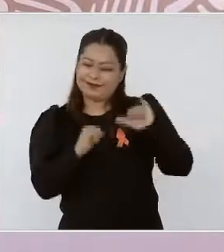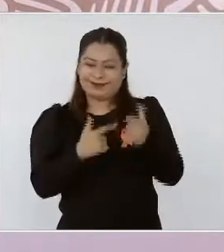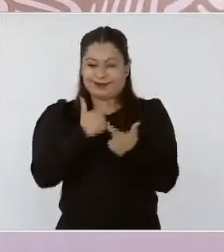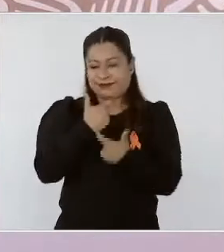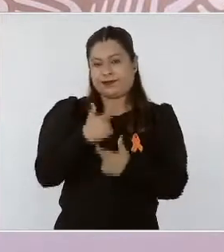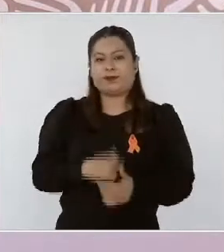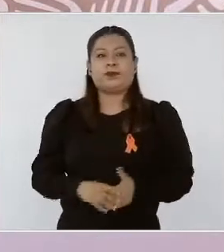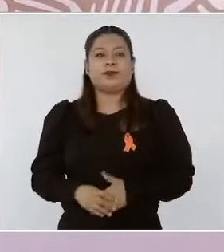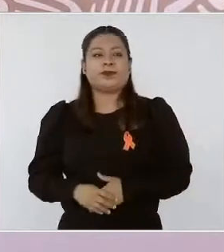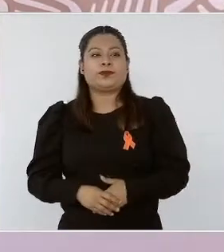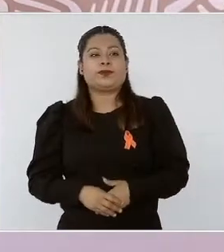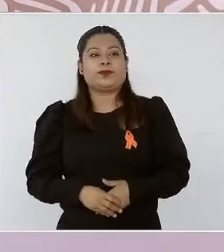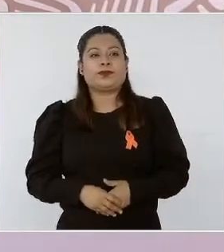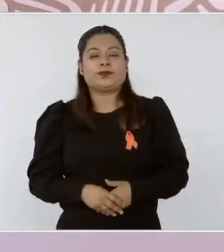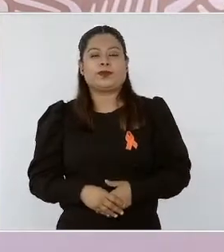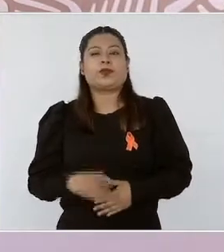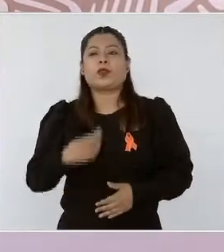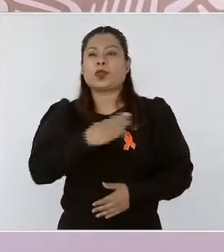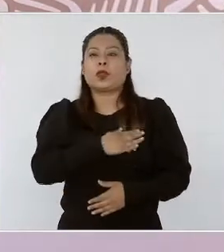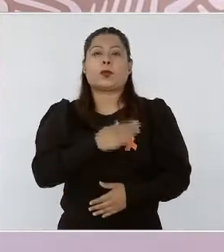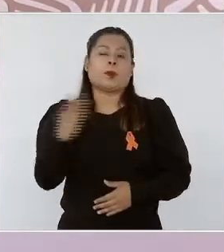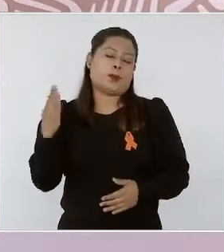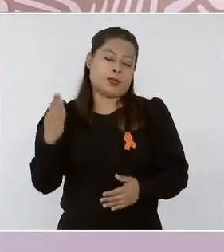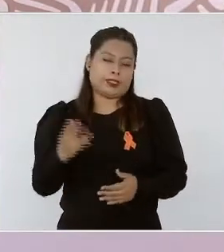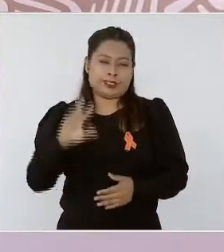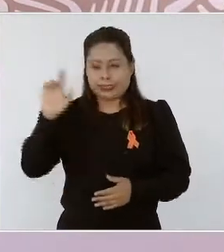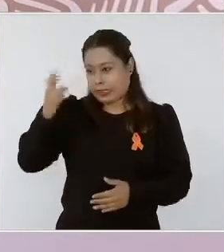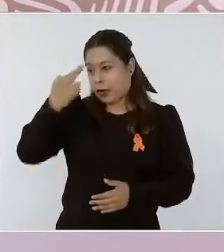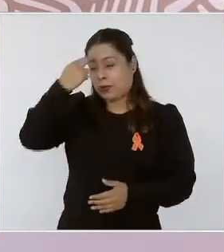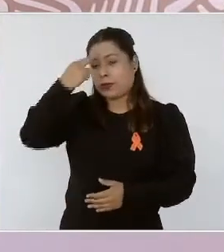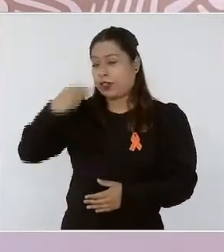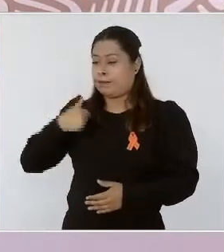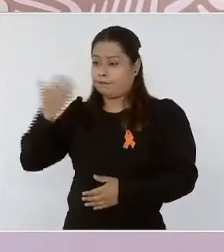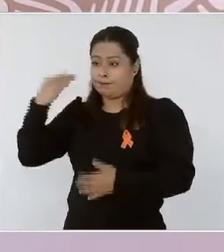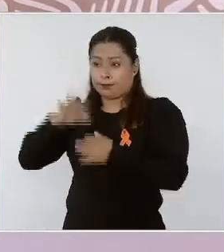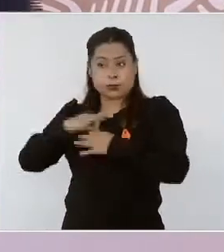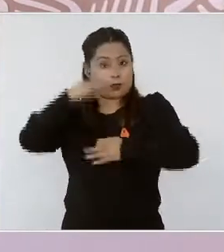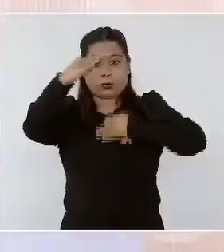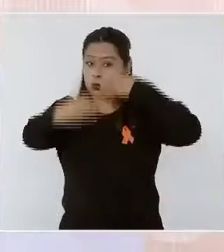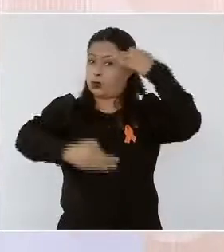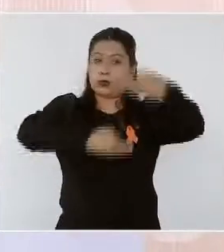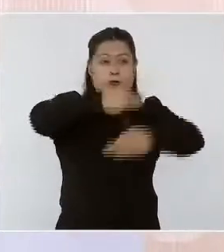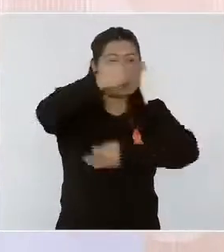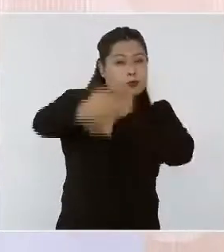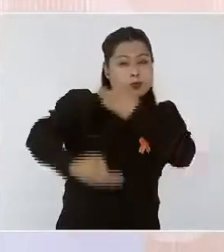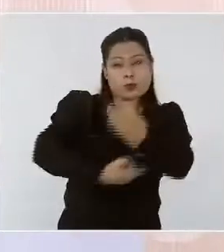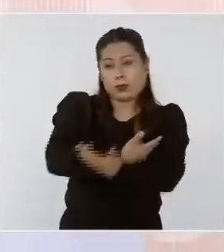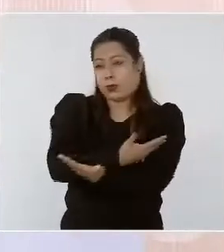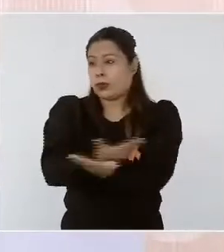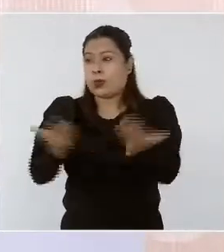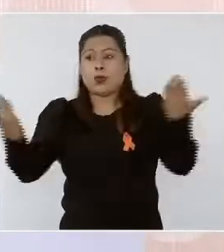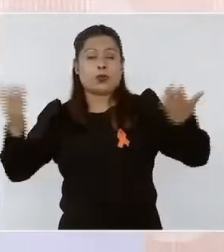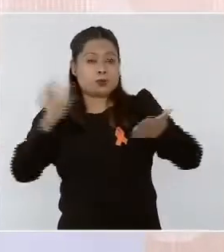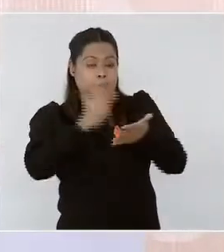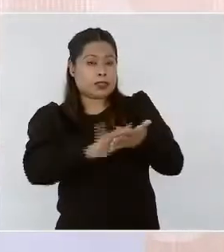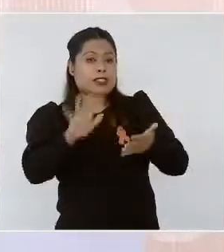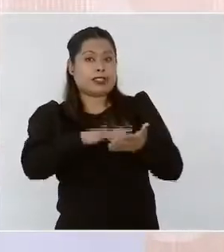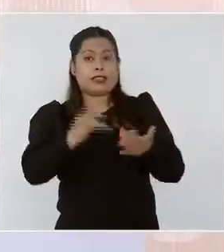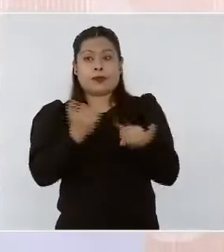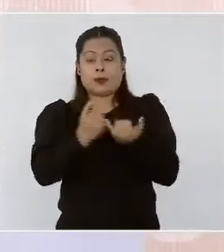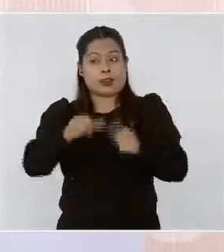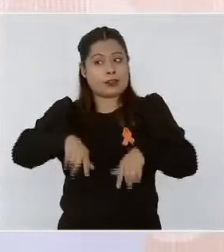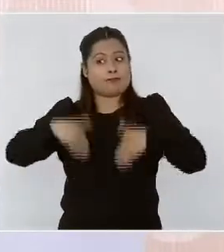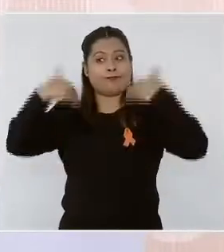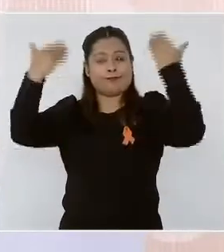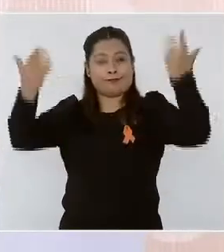Yo el coro. Bueno, ¿y se acuerdan que les dije que todos íbamos a leer, incluso las personas que se encuentran detrás de la valla y de este